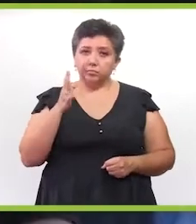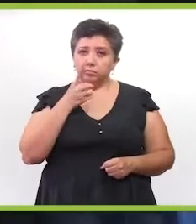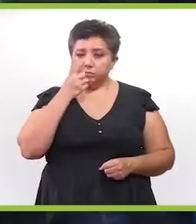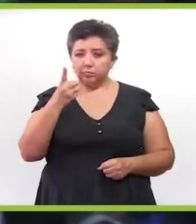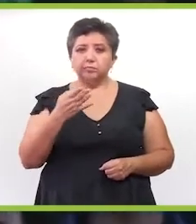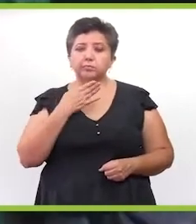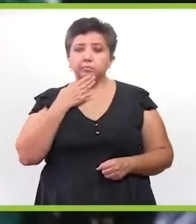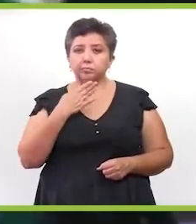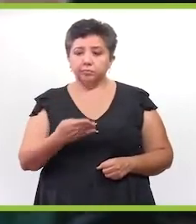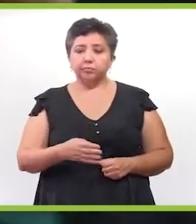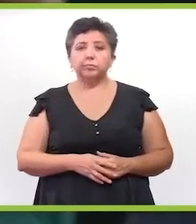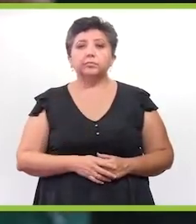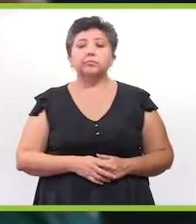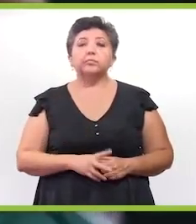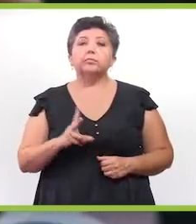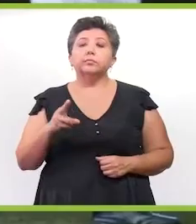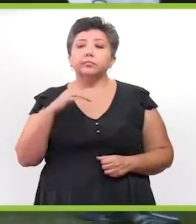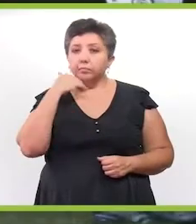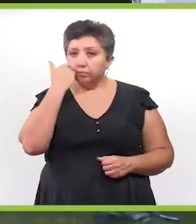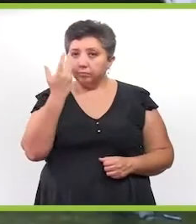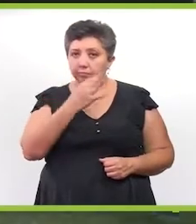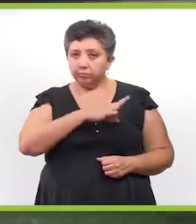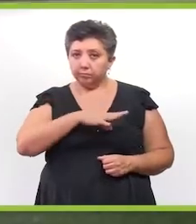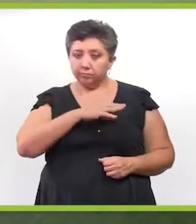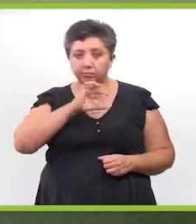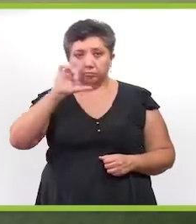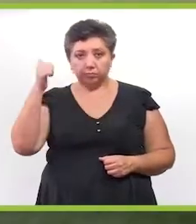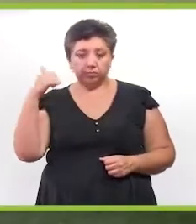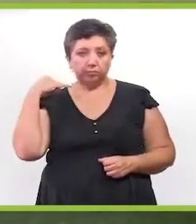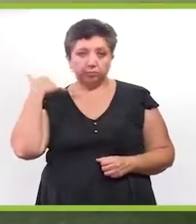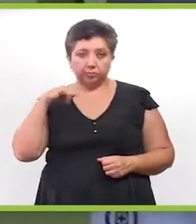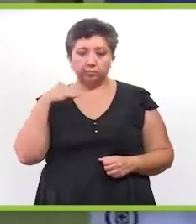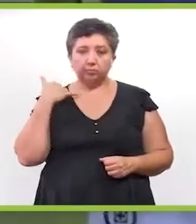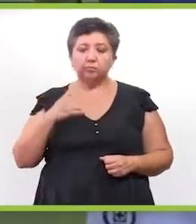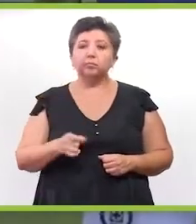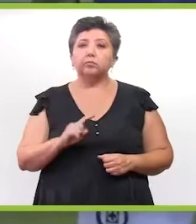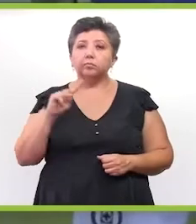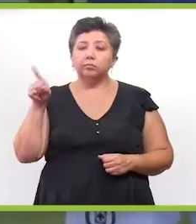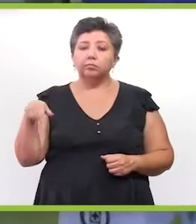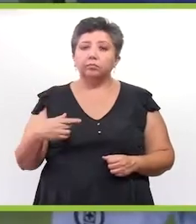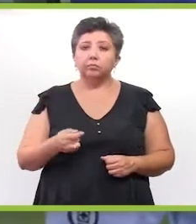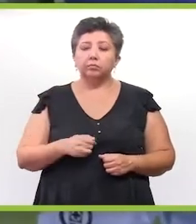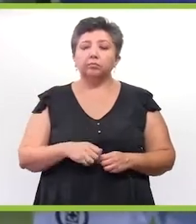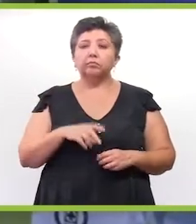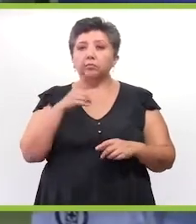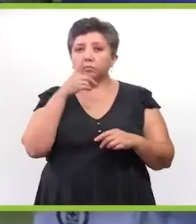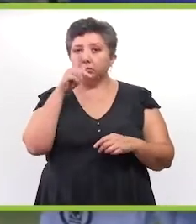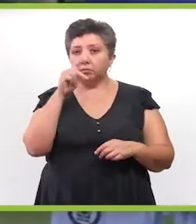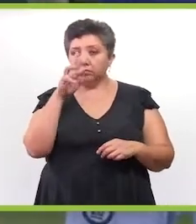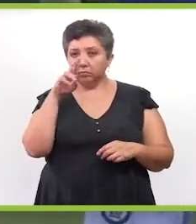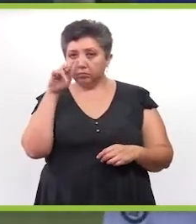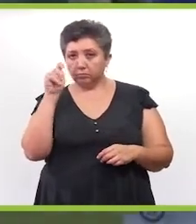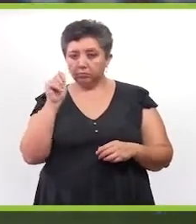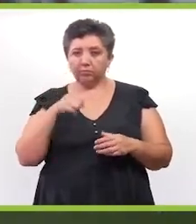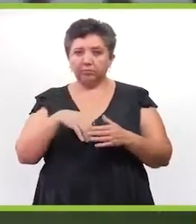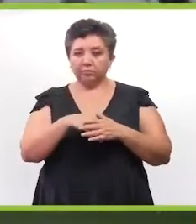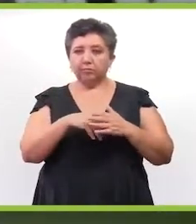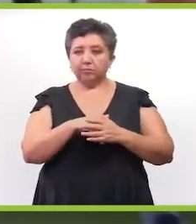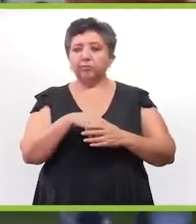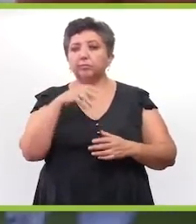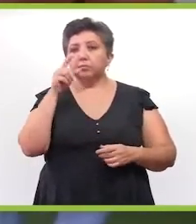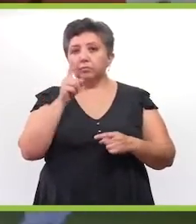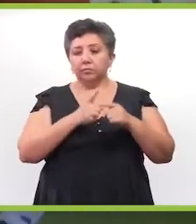tener un muy buen resultado y por otra parte también quiero felicitar a otro yucateco que es el portero del cruz azul andrés gudiño